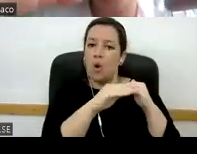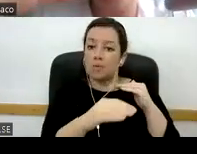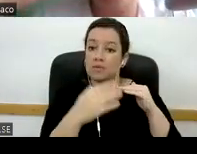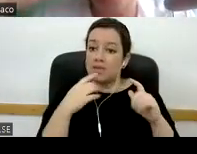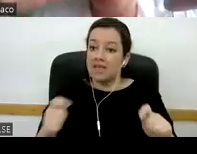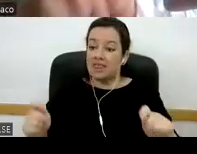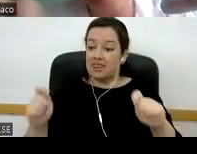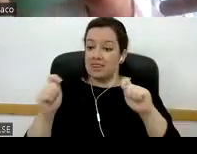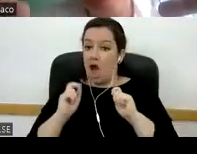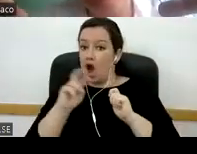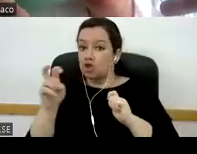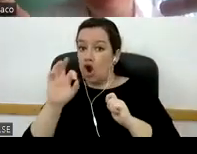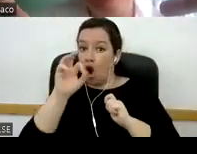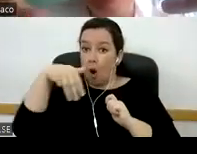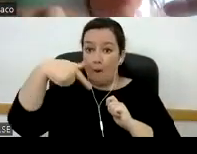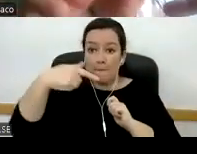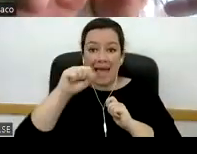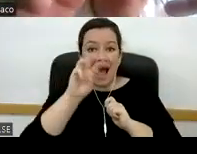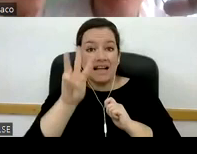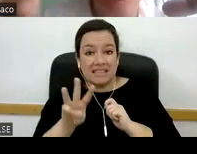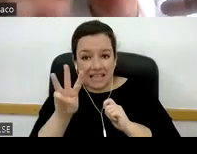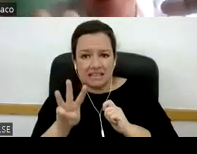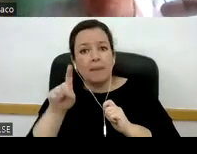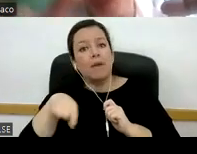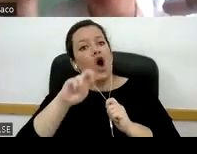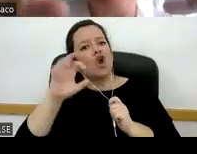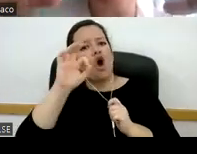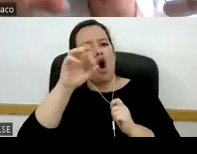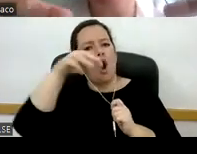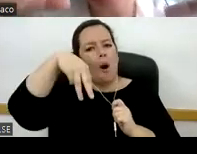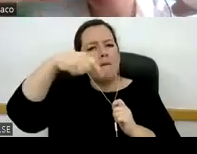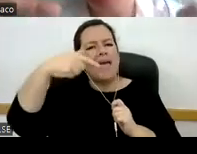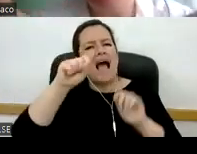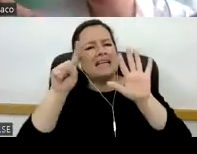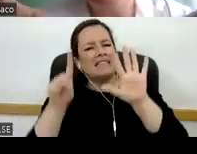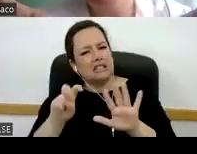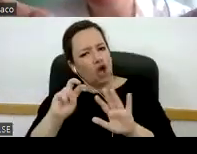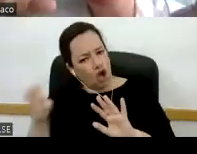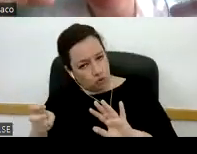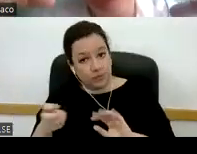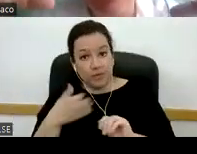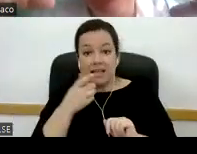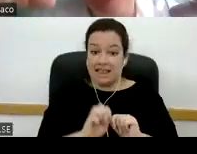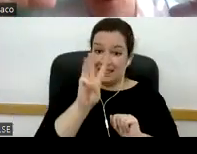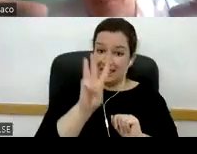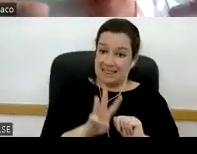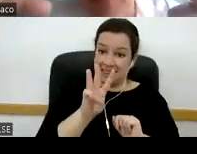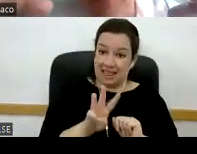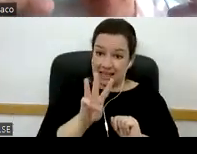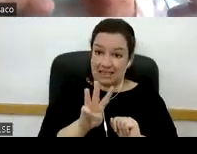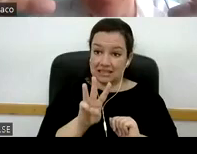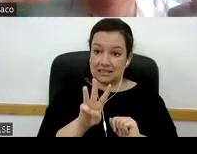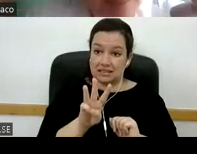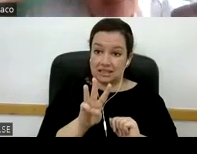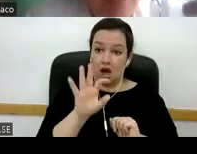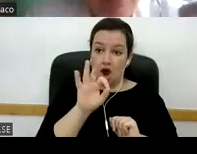ácidos grasos omega 3, también omega 6, ¿no? Pero estos serían proinflamatorios. Si aportamos ácidos grasos